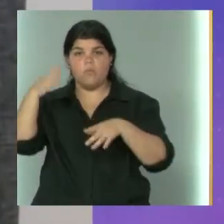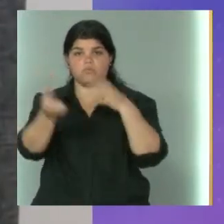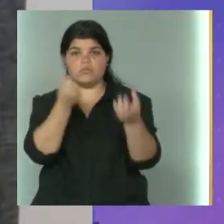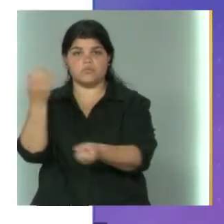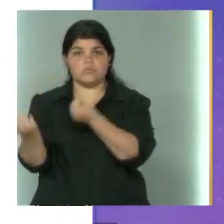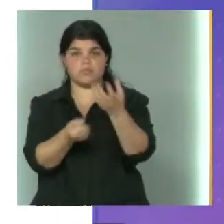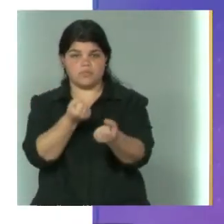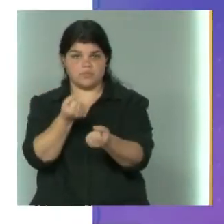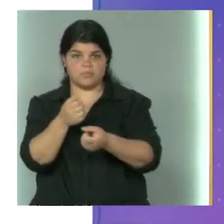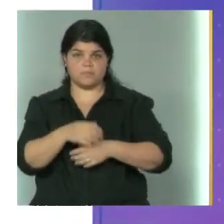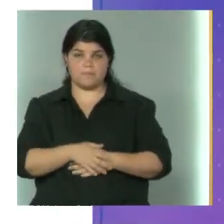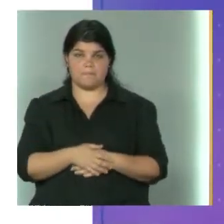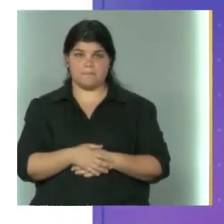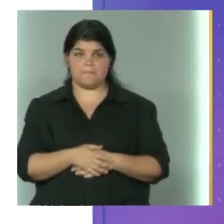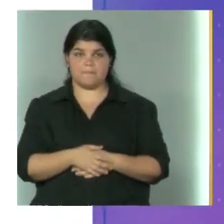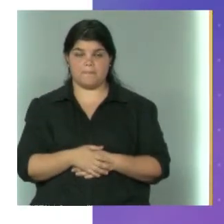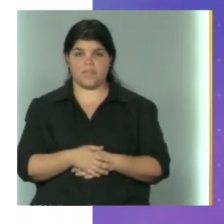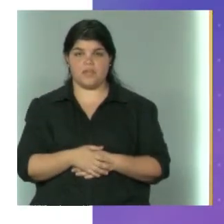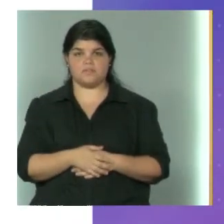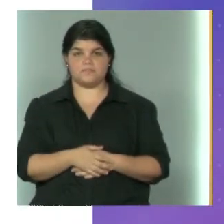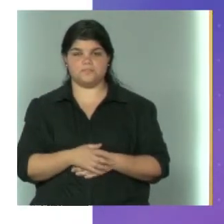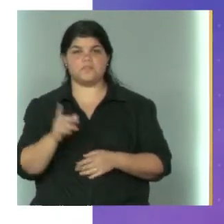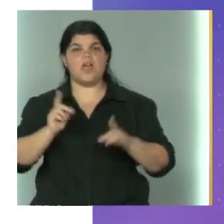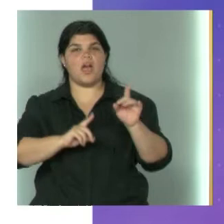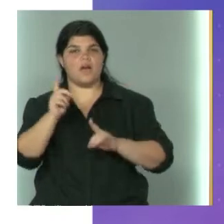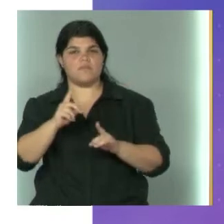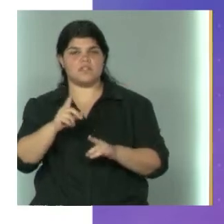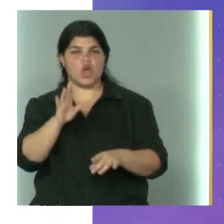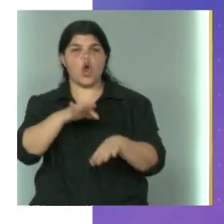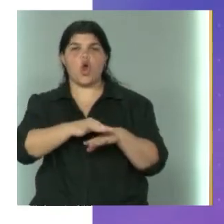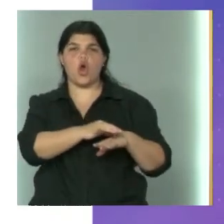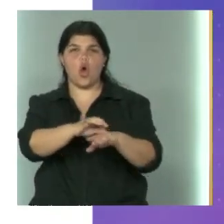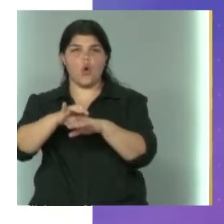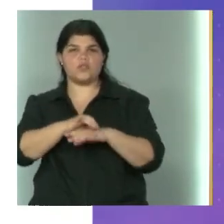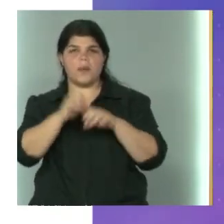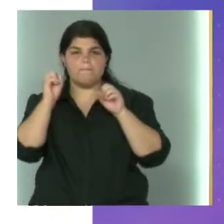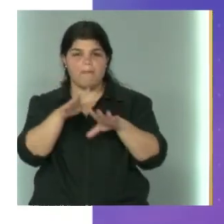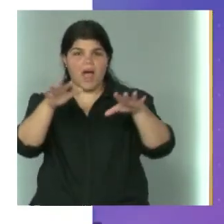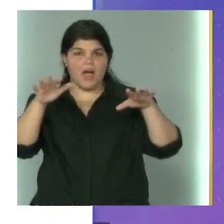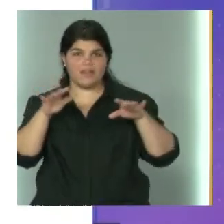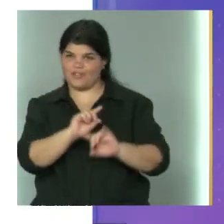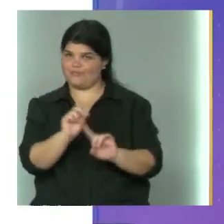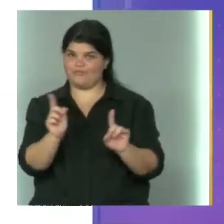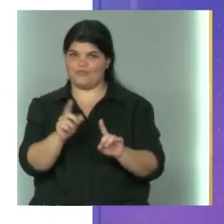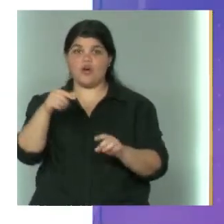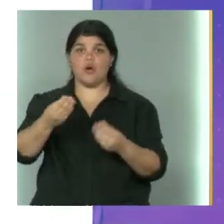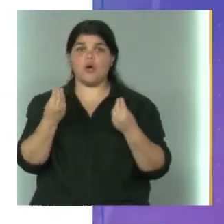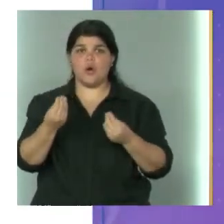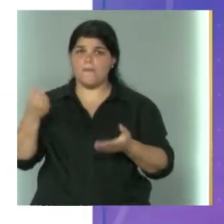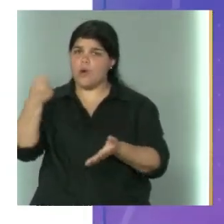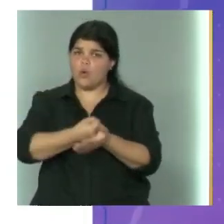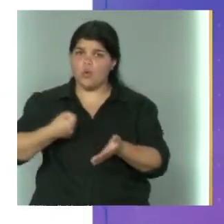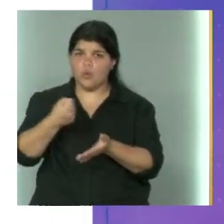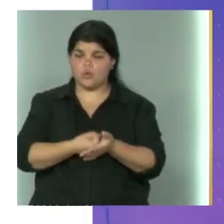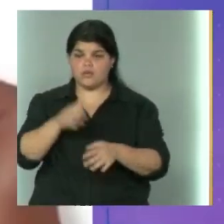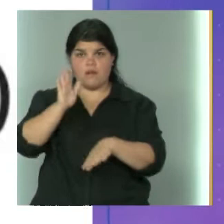has propuesto. Pese a algunas corrientes que pululan por ahí, el coaching no dice que haga milagros. El coaching, a través de un esfuerzo y compromiso